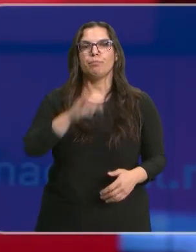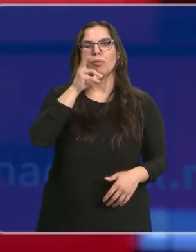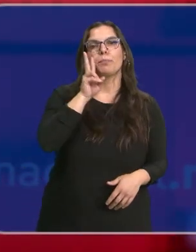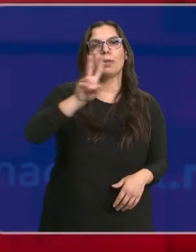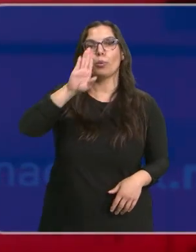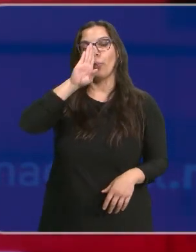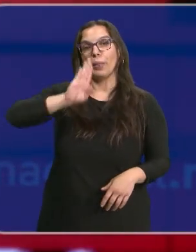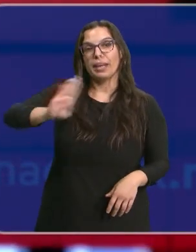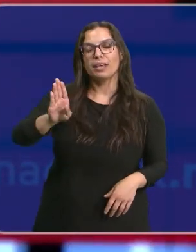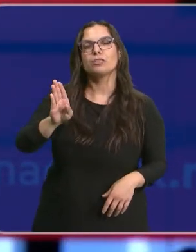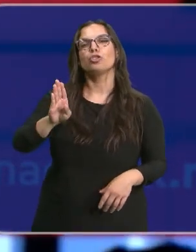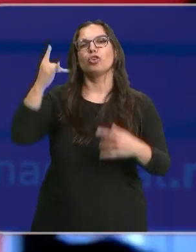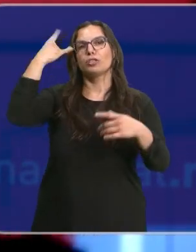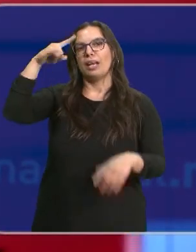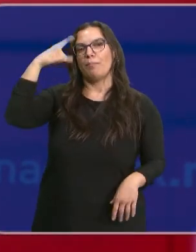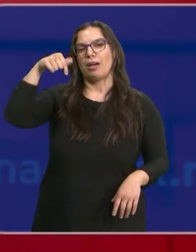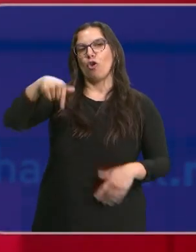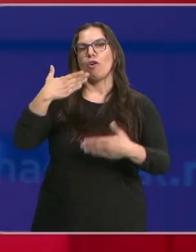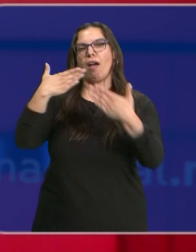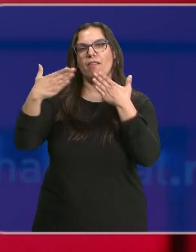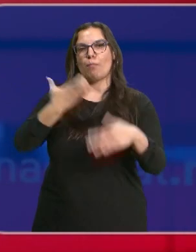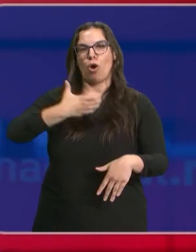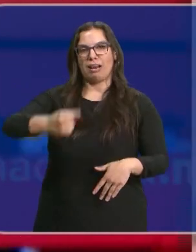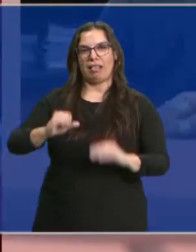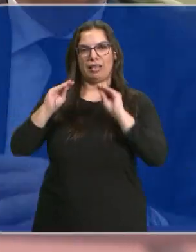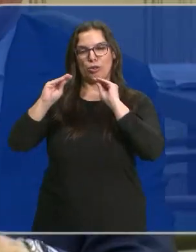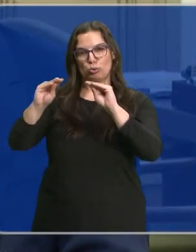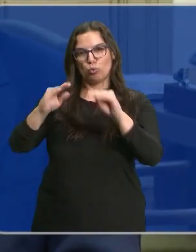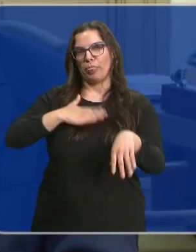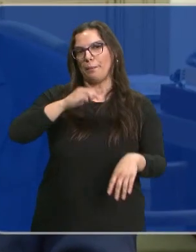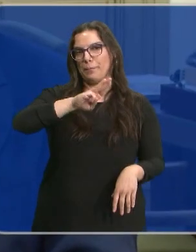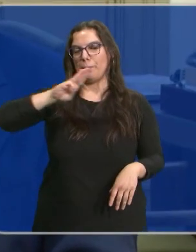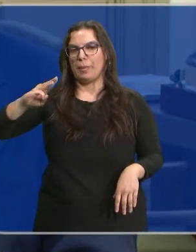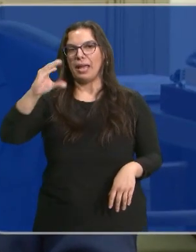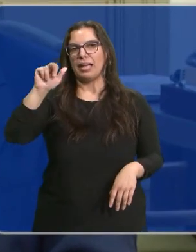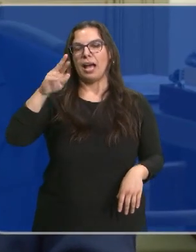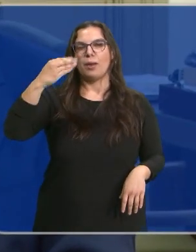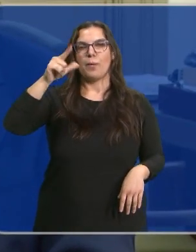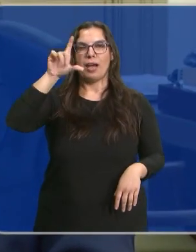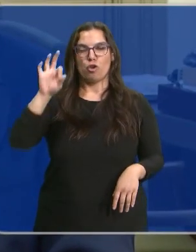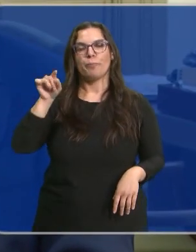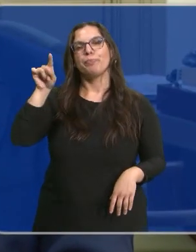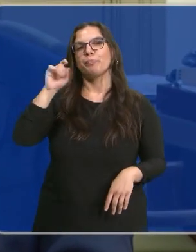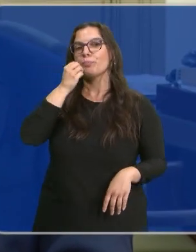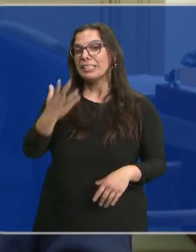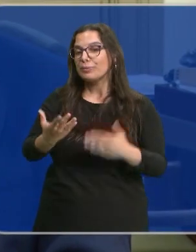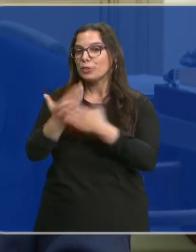a ir ahora en directo hasta Salamanca. Hoy hablamos con su alcalde, el popular Carlos García Carballo. ¿Qué tal? Buenos días.